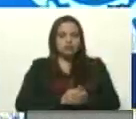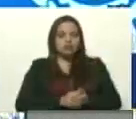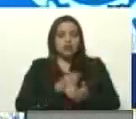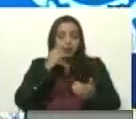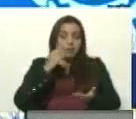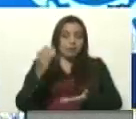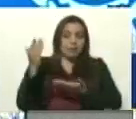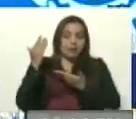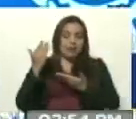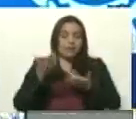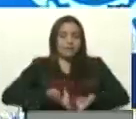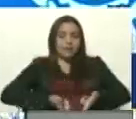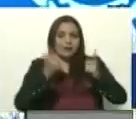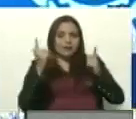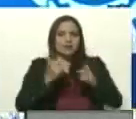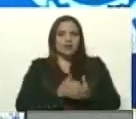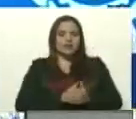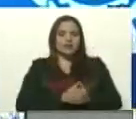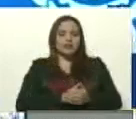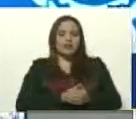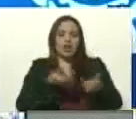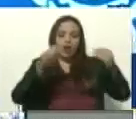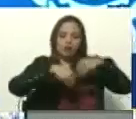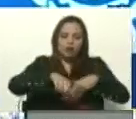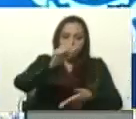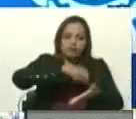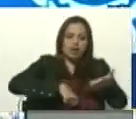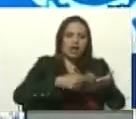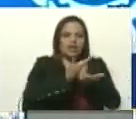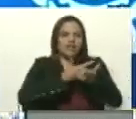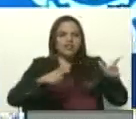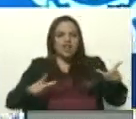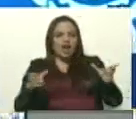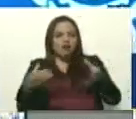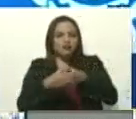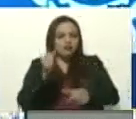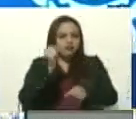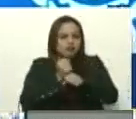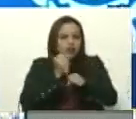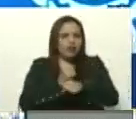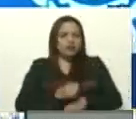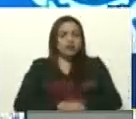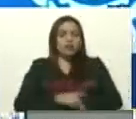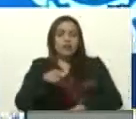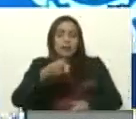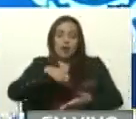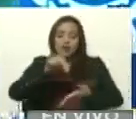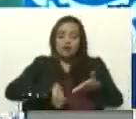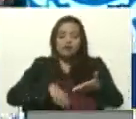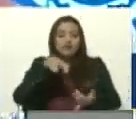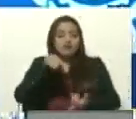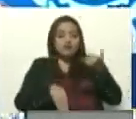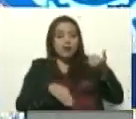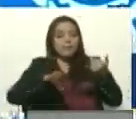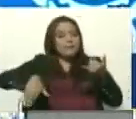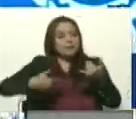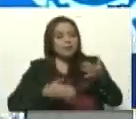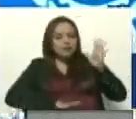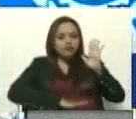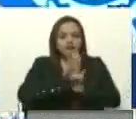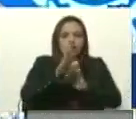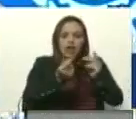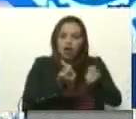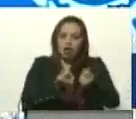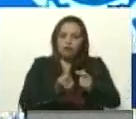viendo, porque nos permite la sindicación, la libertad sindical, la negociación colectiva, permite el crecimiento